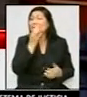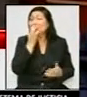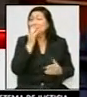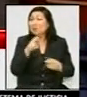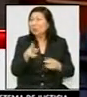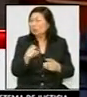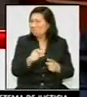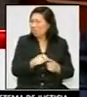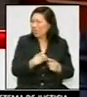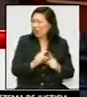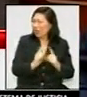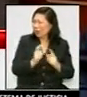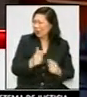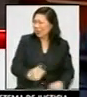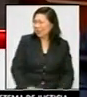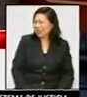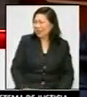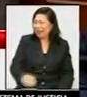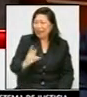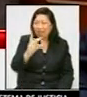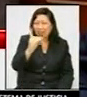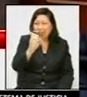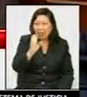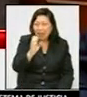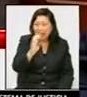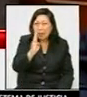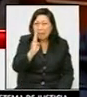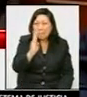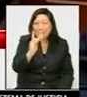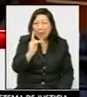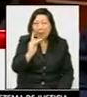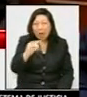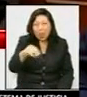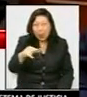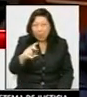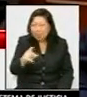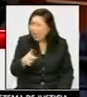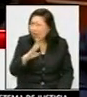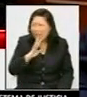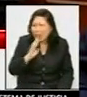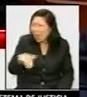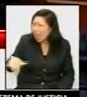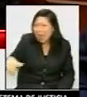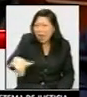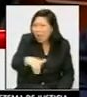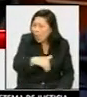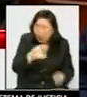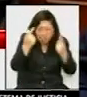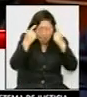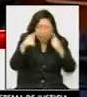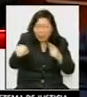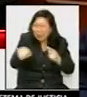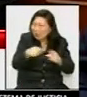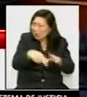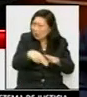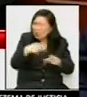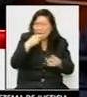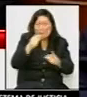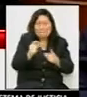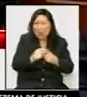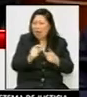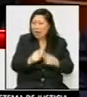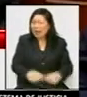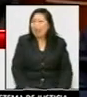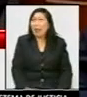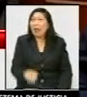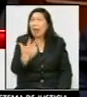que retire su palabra el congresista de Belaunde. No, señor, si todos estamos diciendo lo mismo, tendrían que pedirle que retire su palabra a